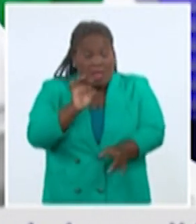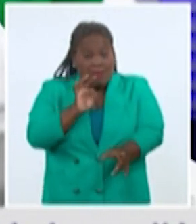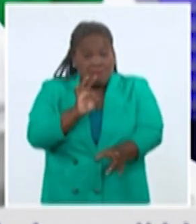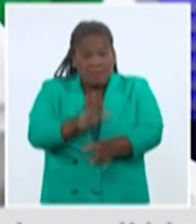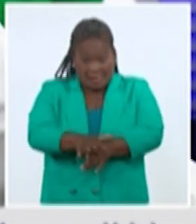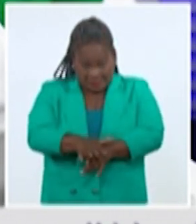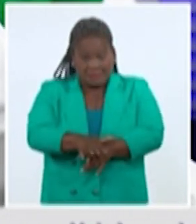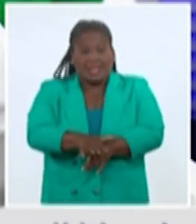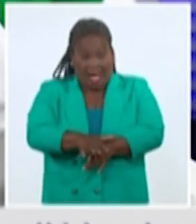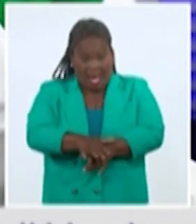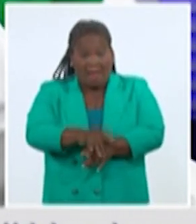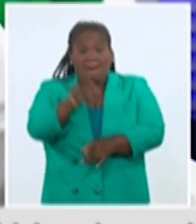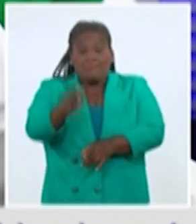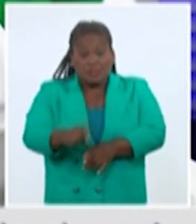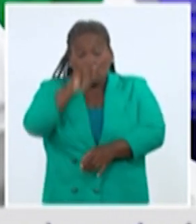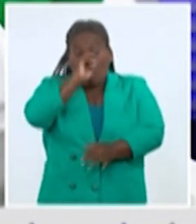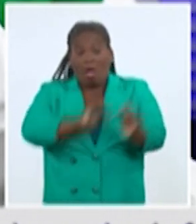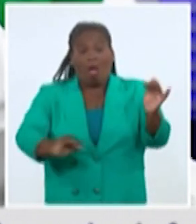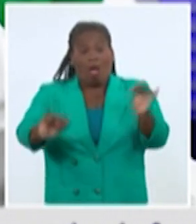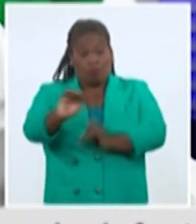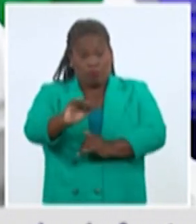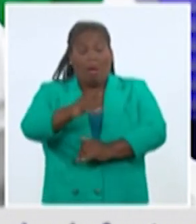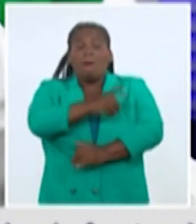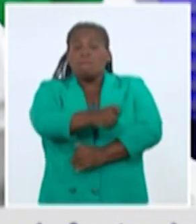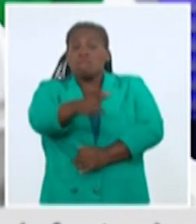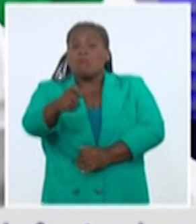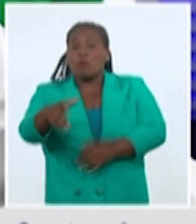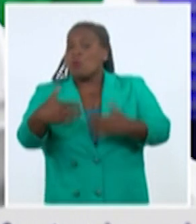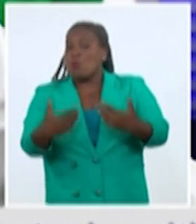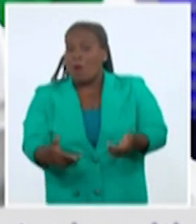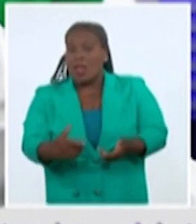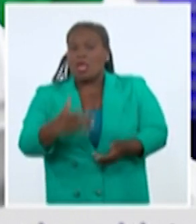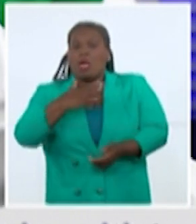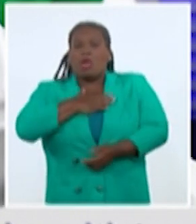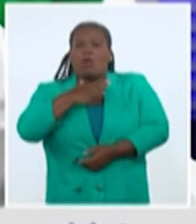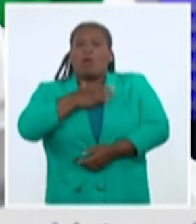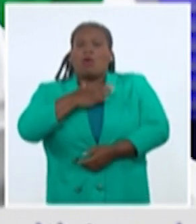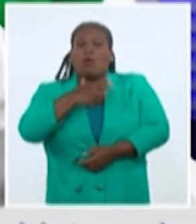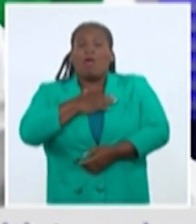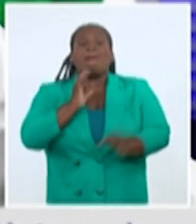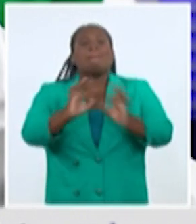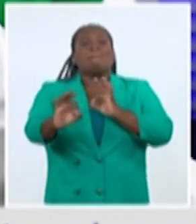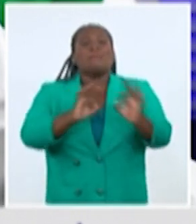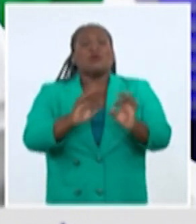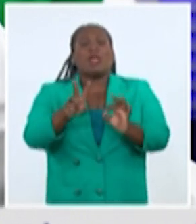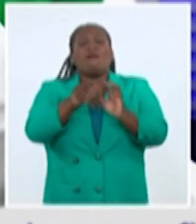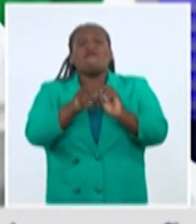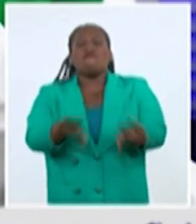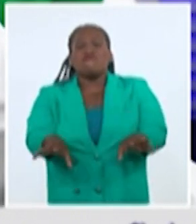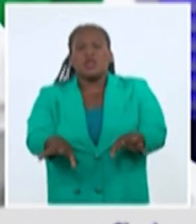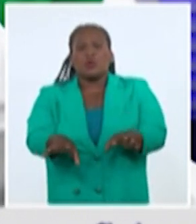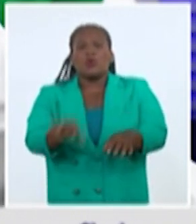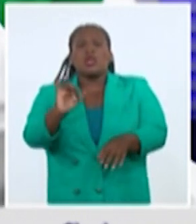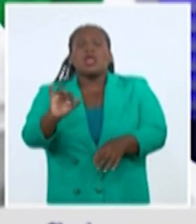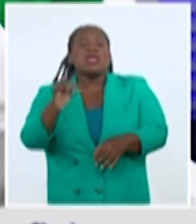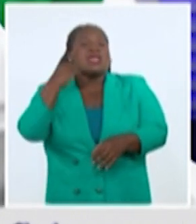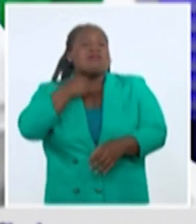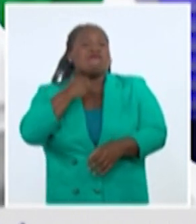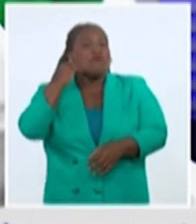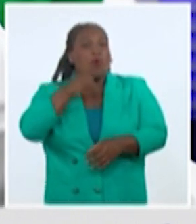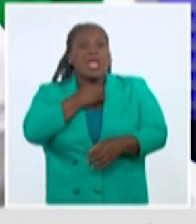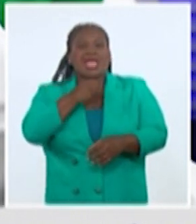antigripal que protege, como yo siempre digo, de los virus de influenza que causan muchos cuadros de